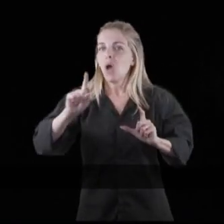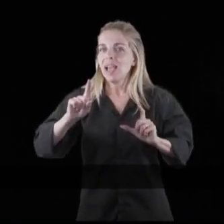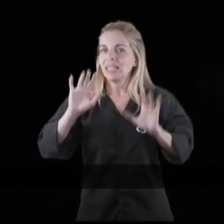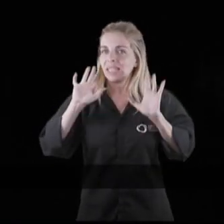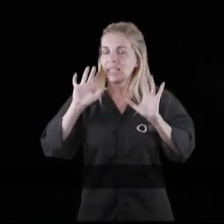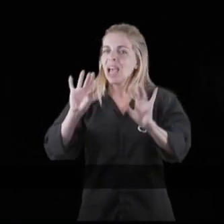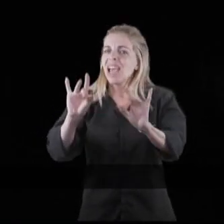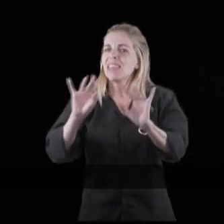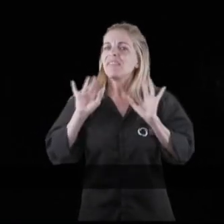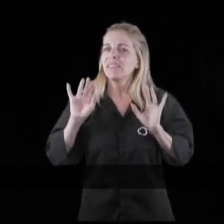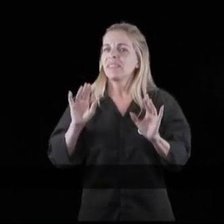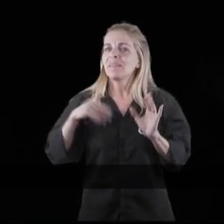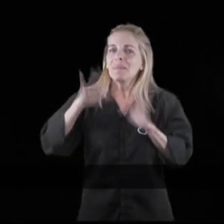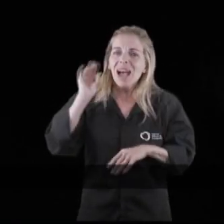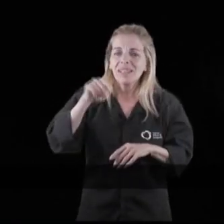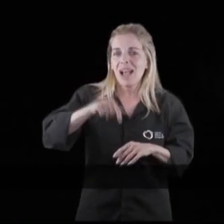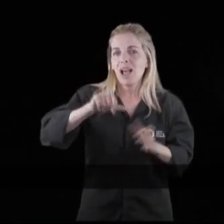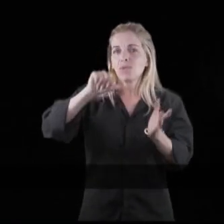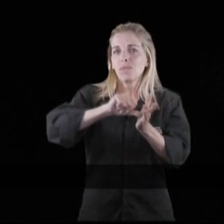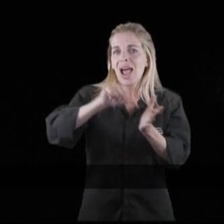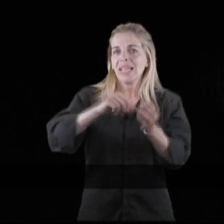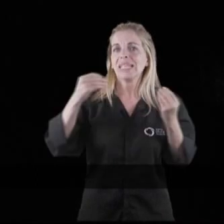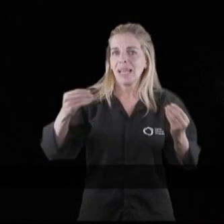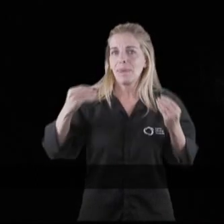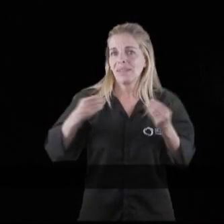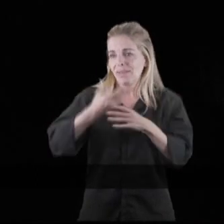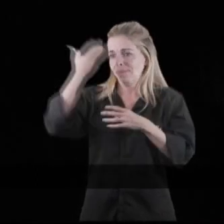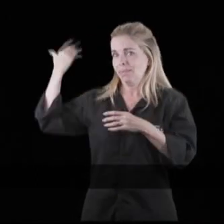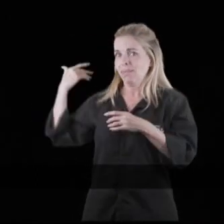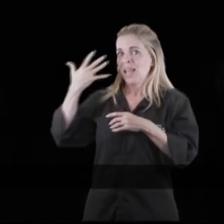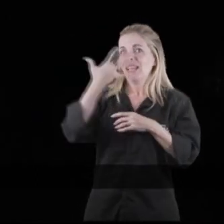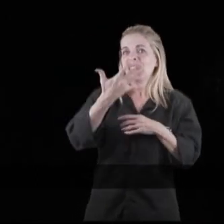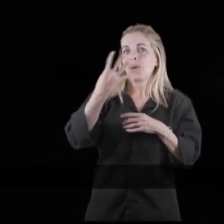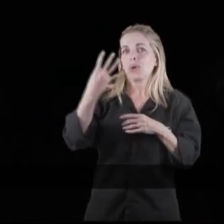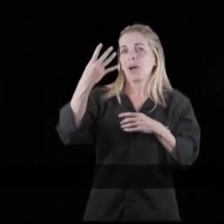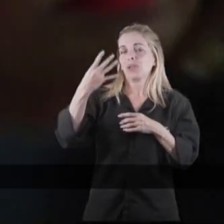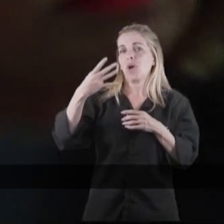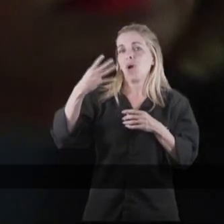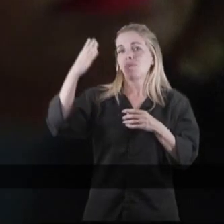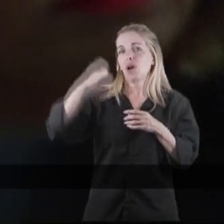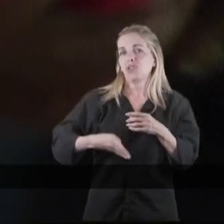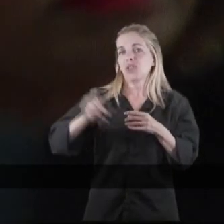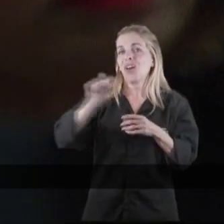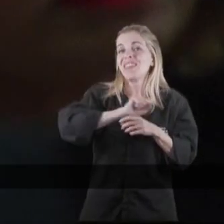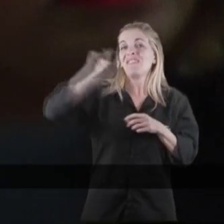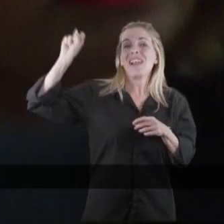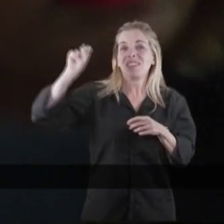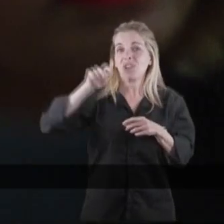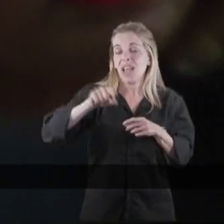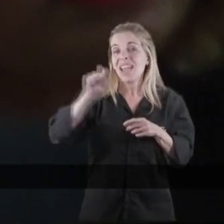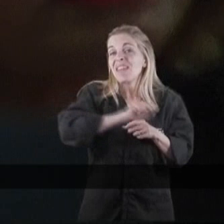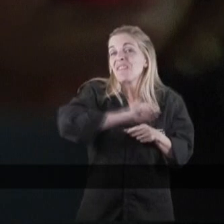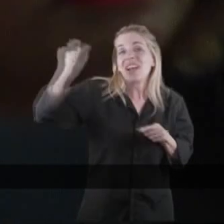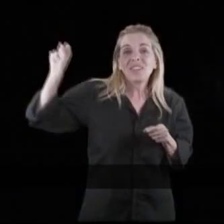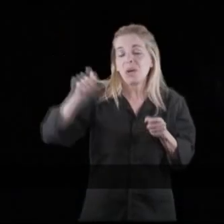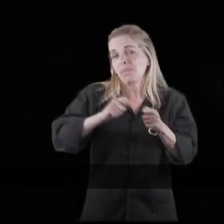mucho trabajo en un país que recibimos con 54 puntos de inflación, donde la inflación es un mal endémico que tiene más de